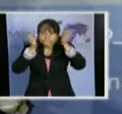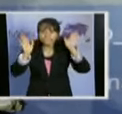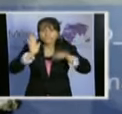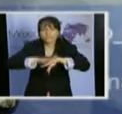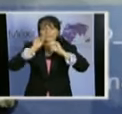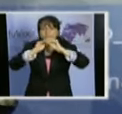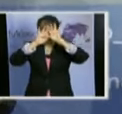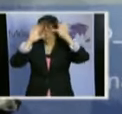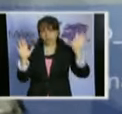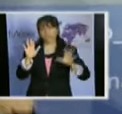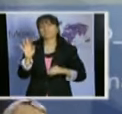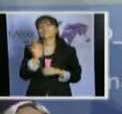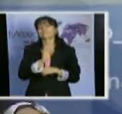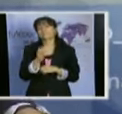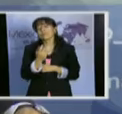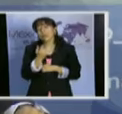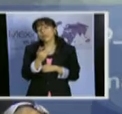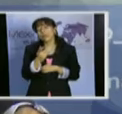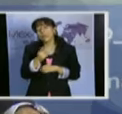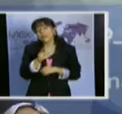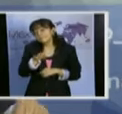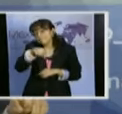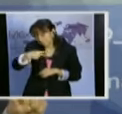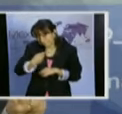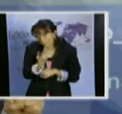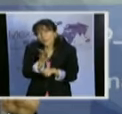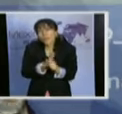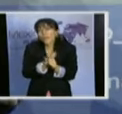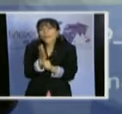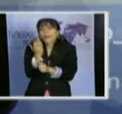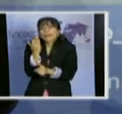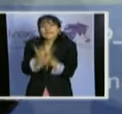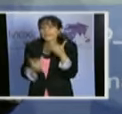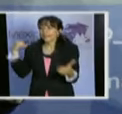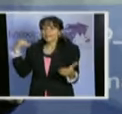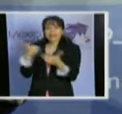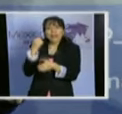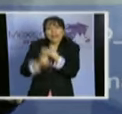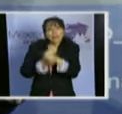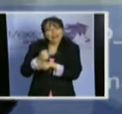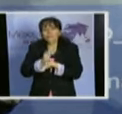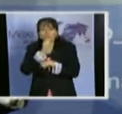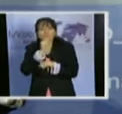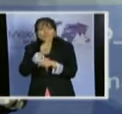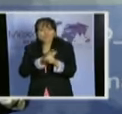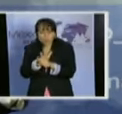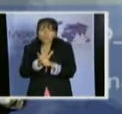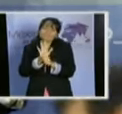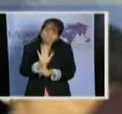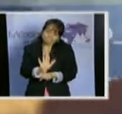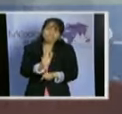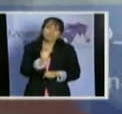idea que ha quedado a lo largo de estos años ha sido convertir el conflicto,